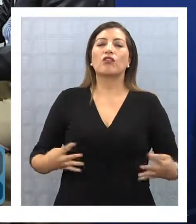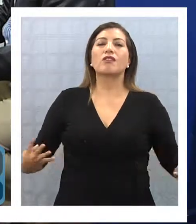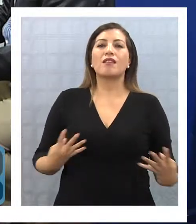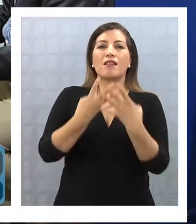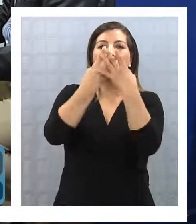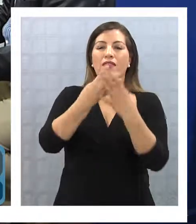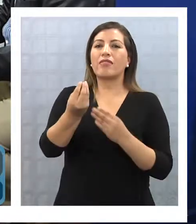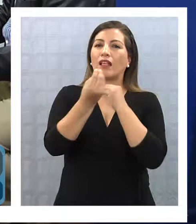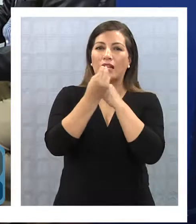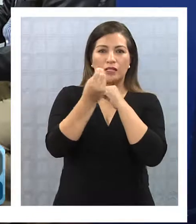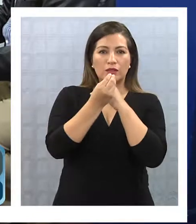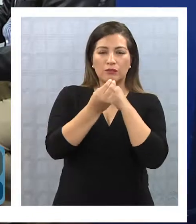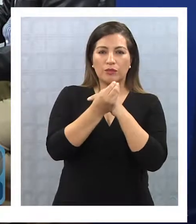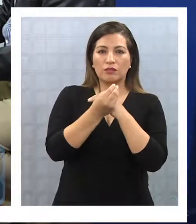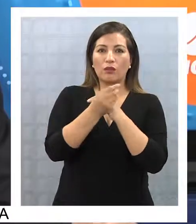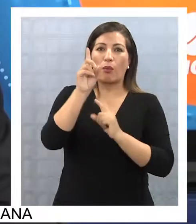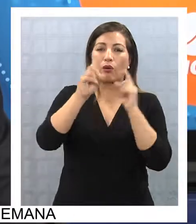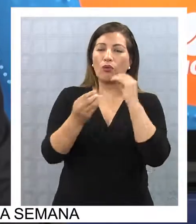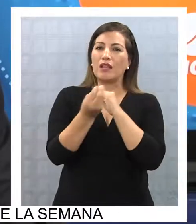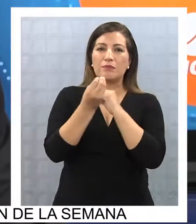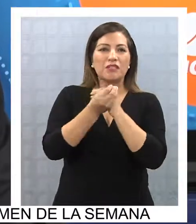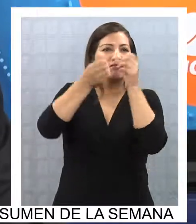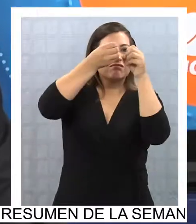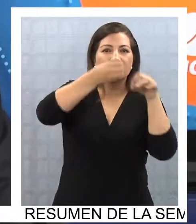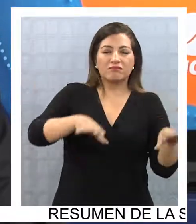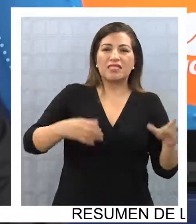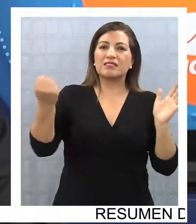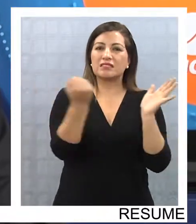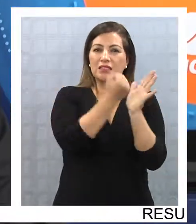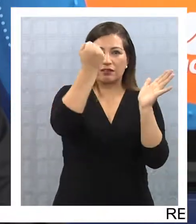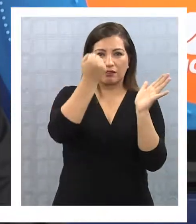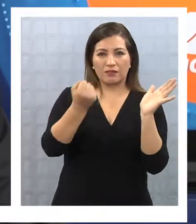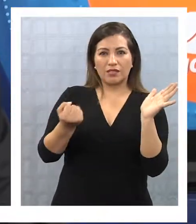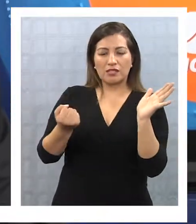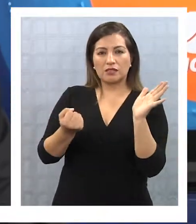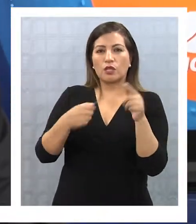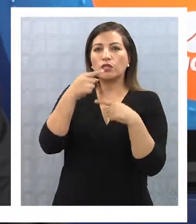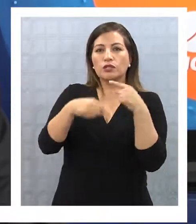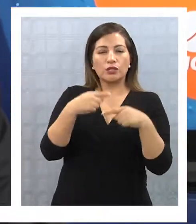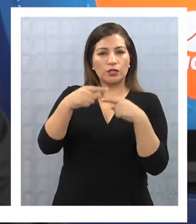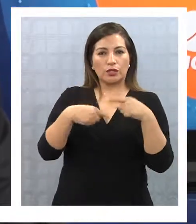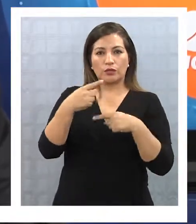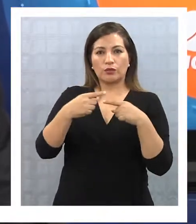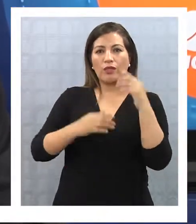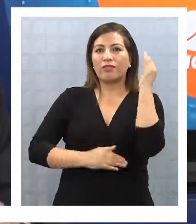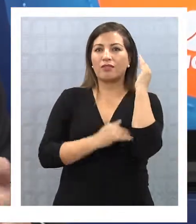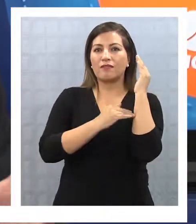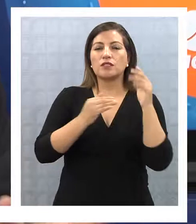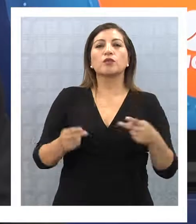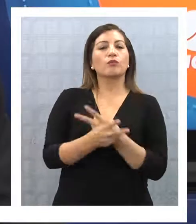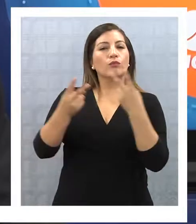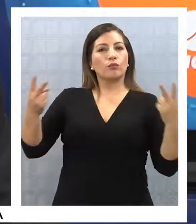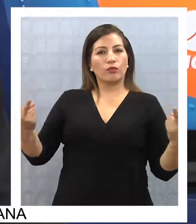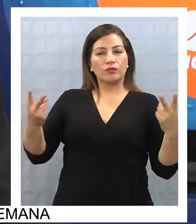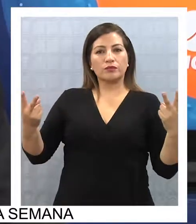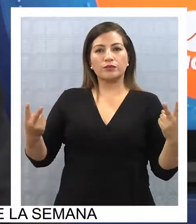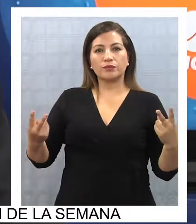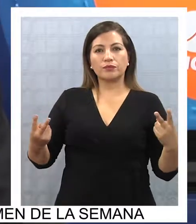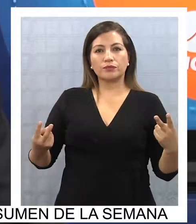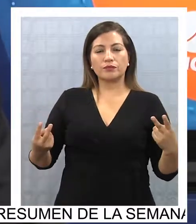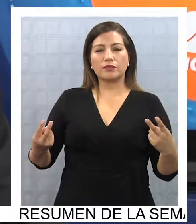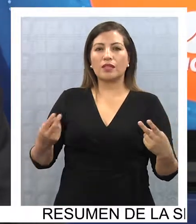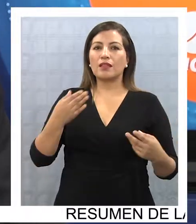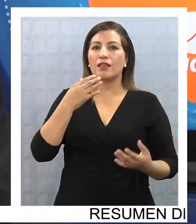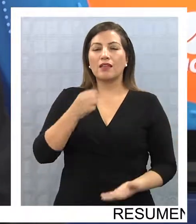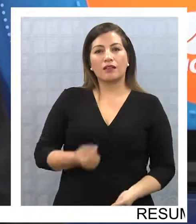alimentos, que es el tema de la utilización de los alimentos que se pierden, en certificación de industrias y edificios públicos de gestión de residuos,